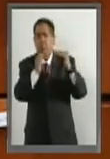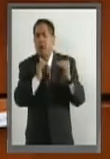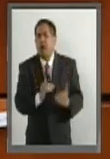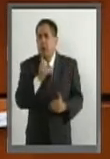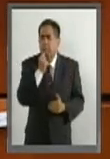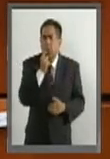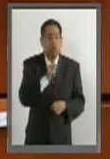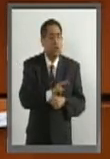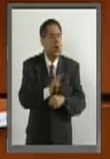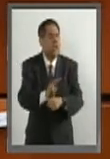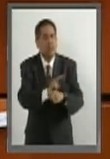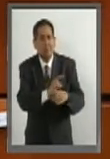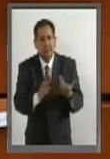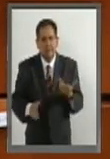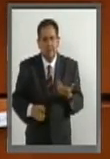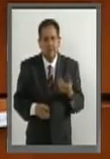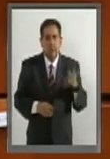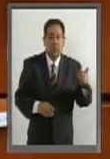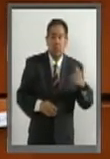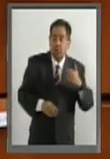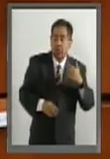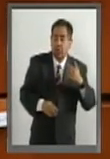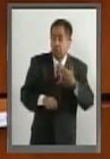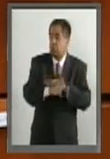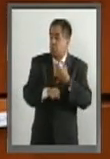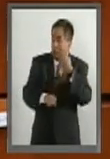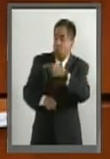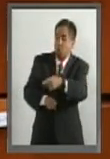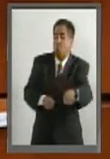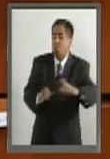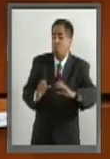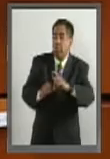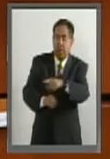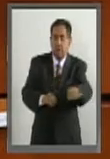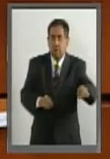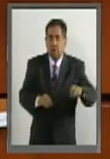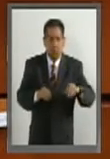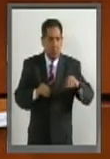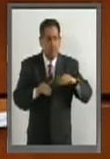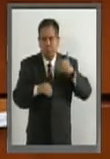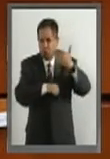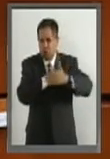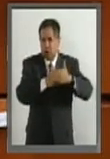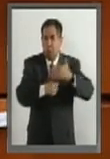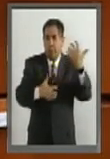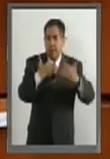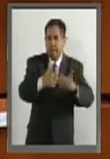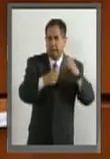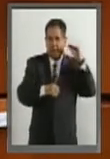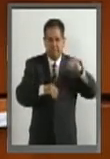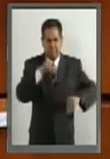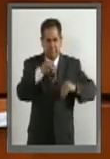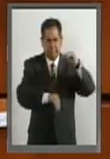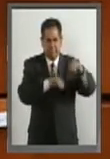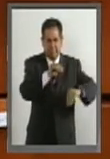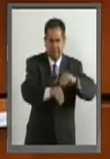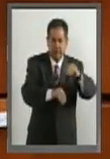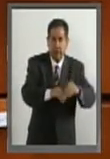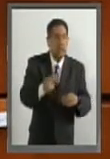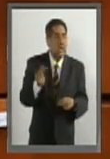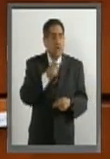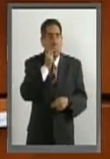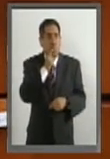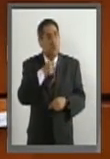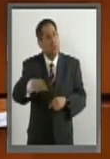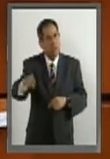servicio migratorio, la policía de los intereses norteamericanos que se van a asentar aquí en cuanto empiecen ya a aparecer